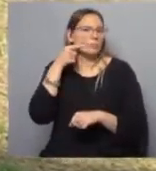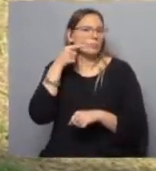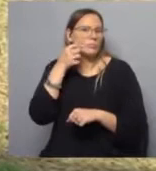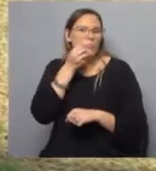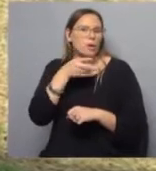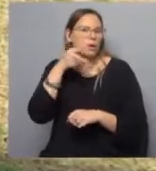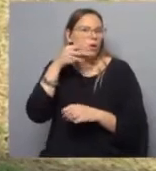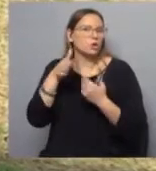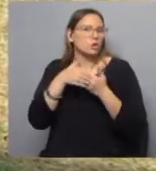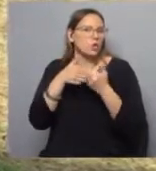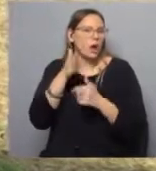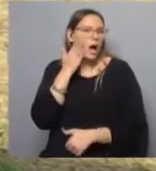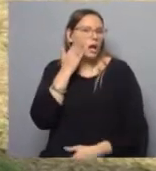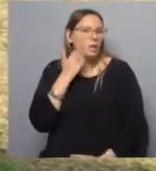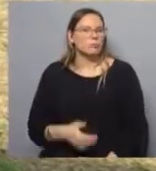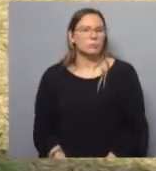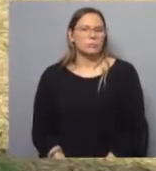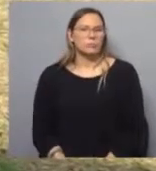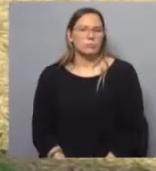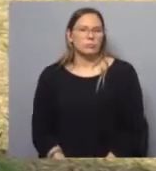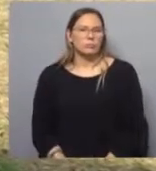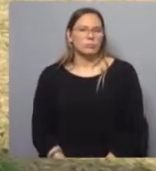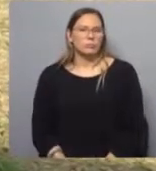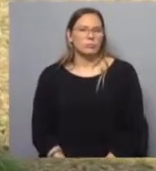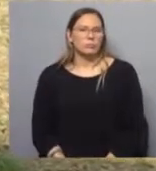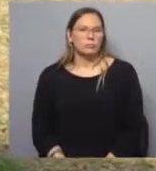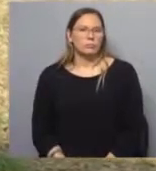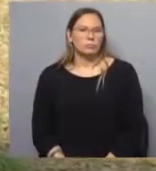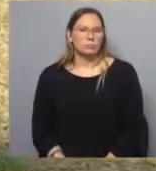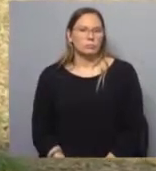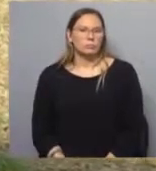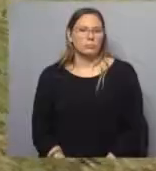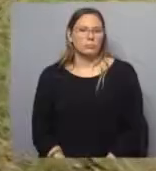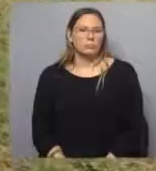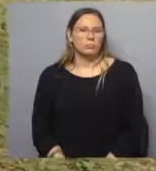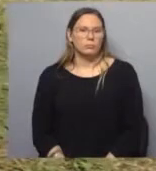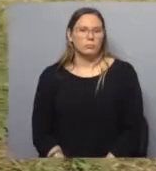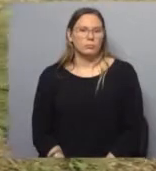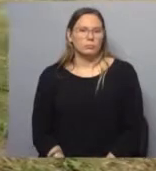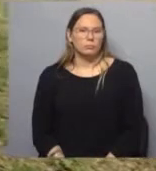Tocar la cara.